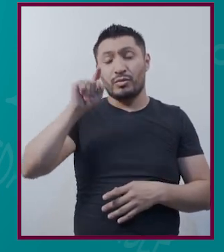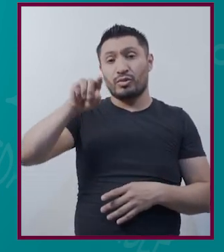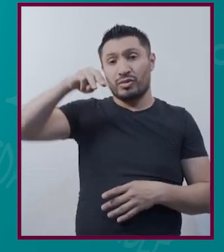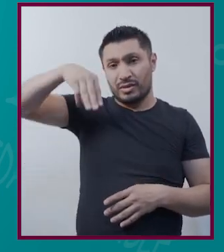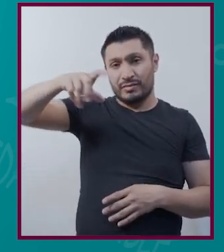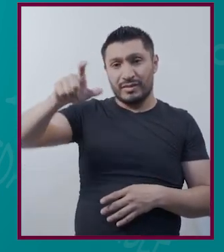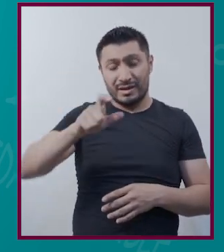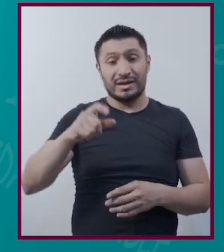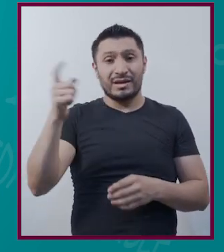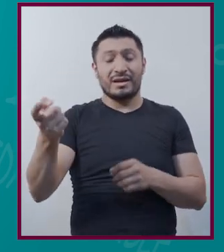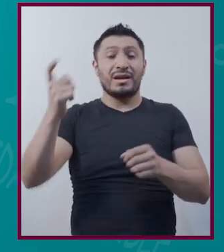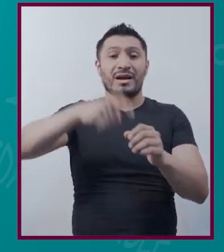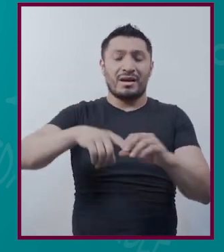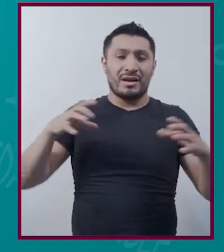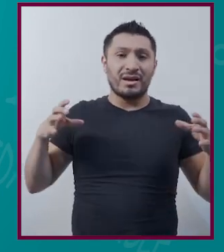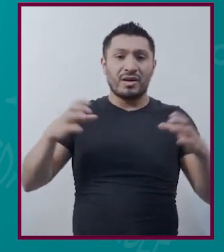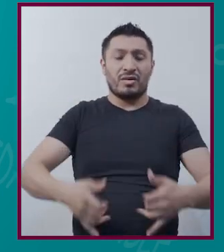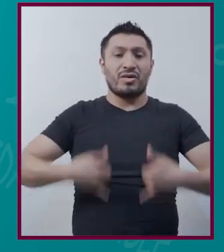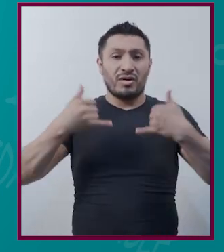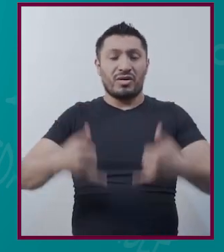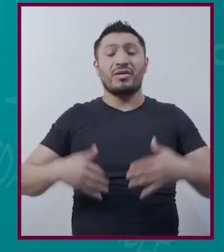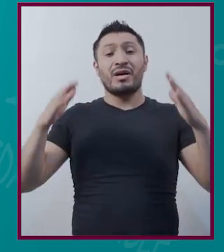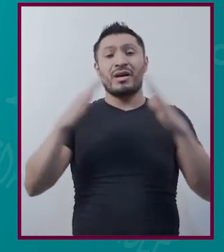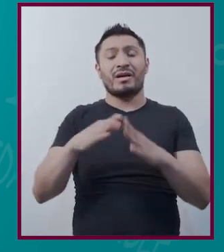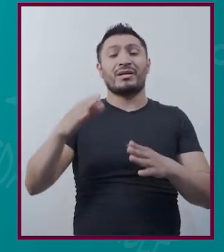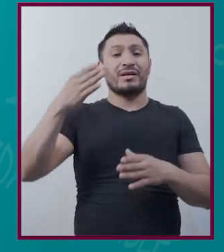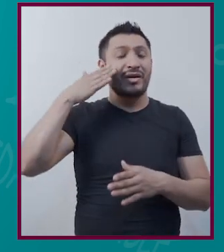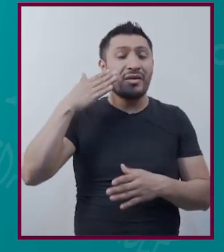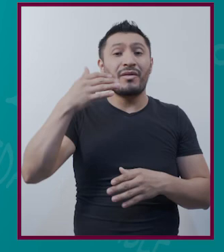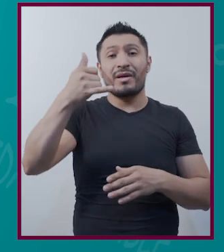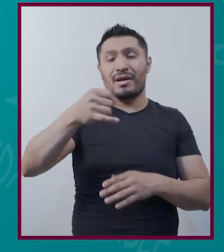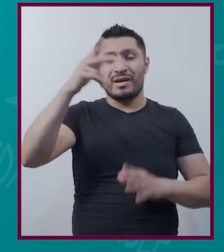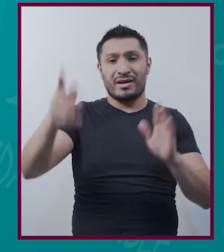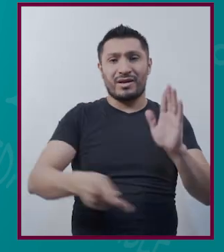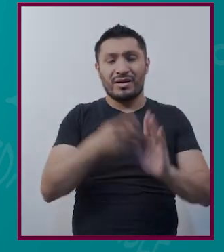jovenesencasa.cep.gov.mx. Únete a la comunidad de Jóvenes en Casa en Facebook y